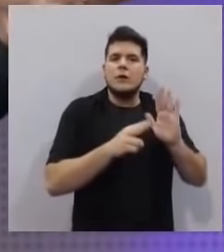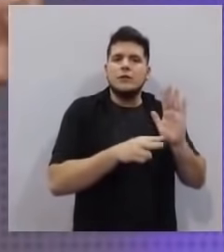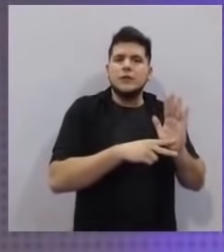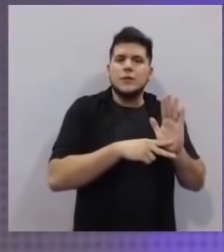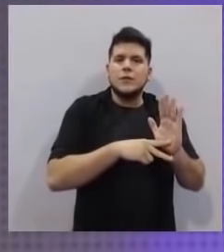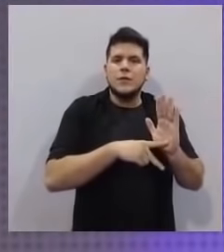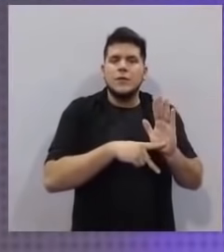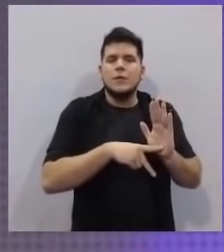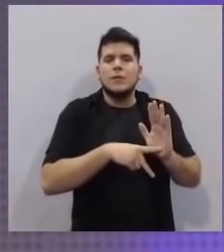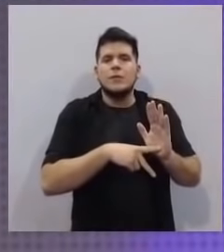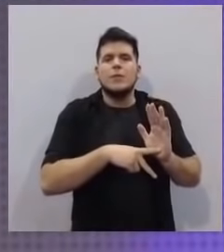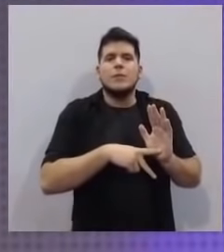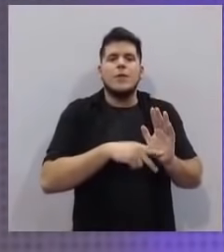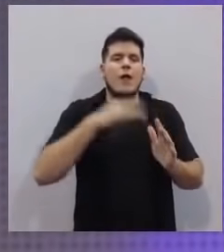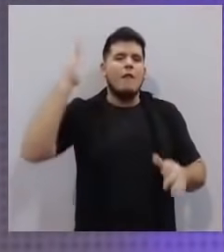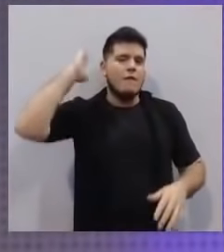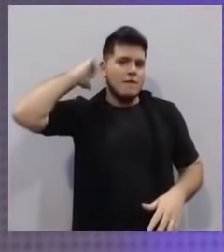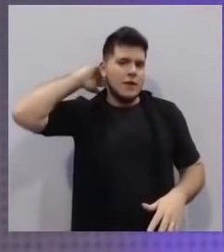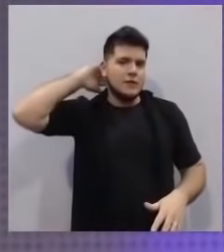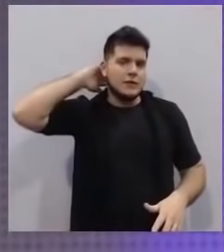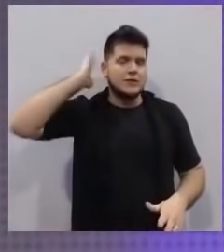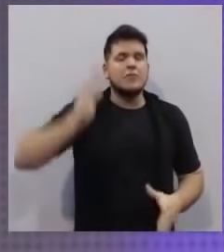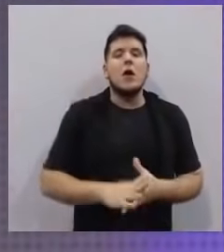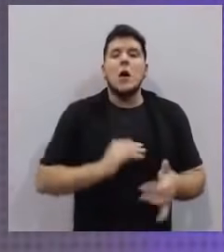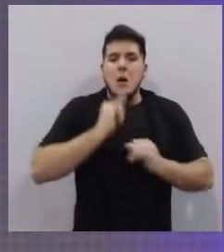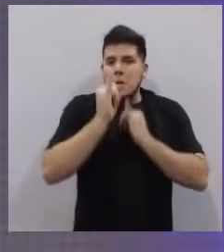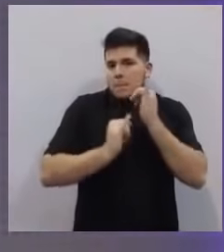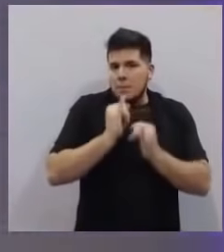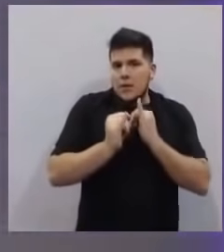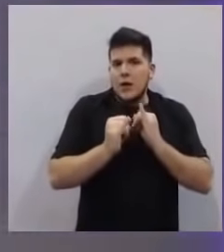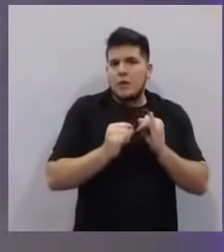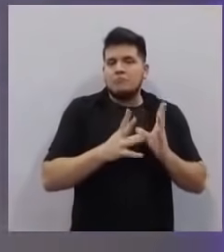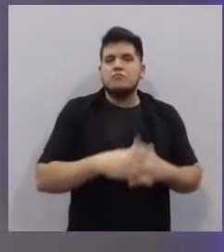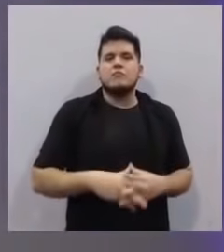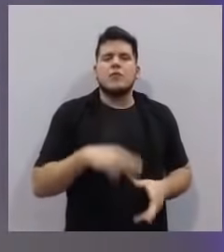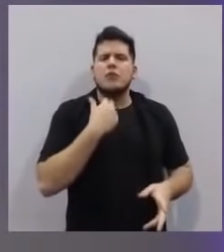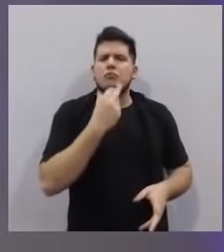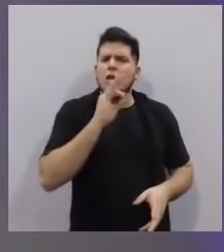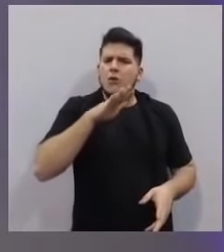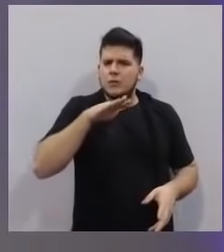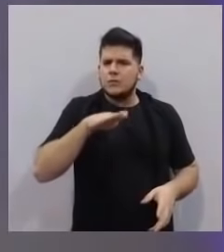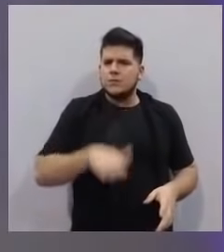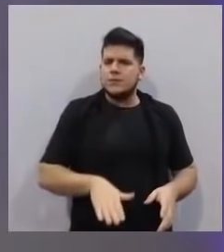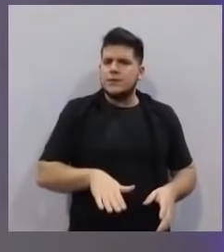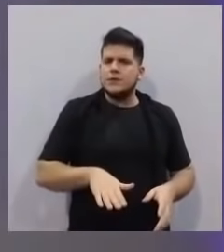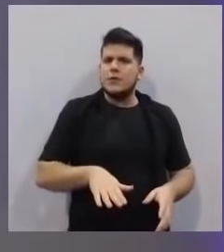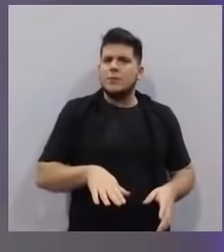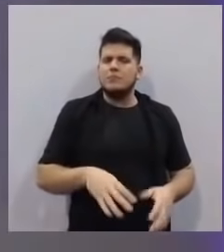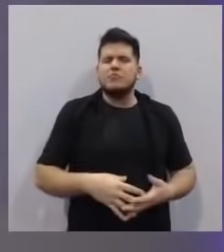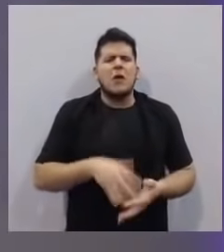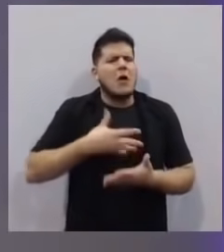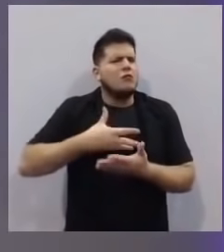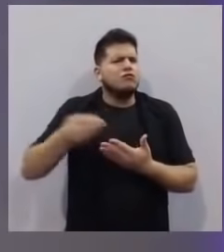todo lo que tenían malgasto todo lo que tenía tenía muchos amigos en un momento pero cuando